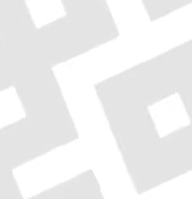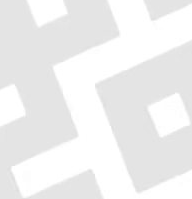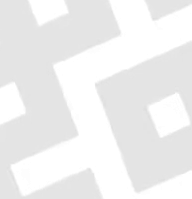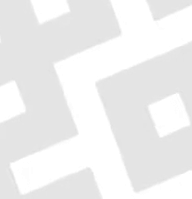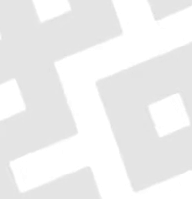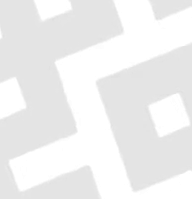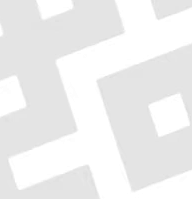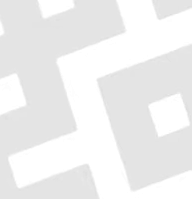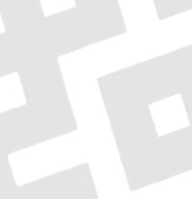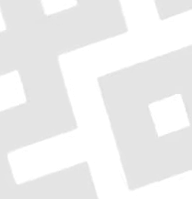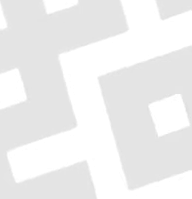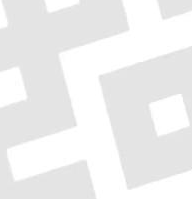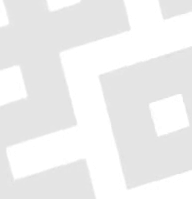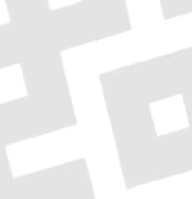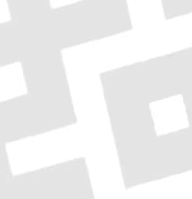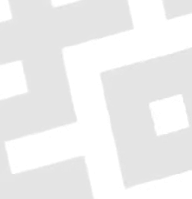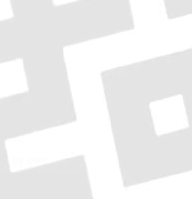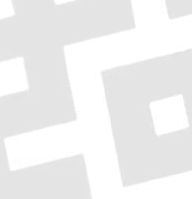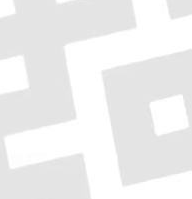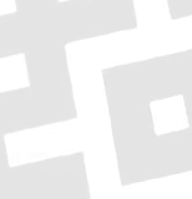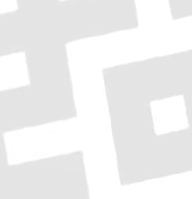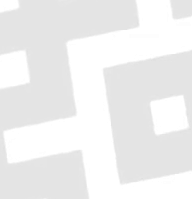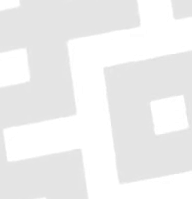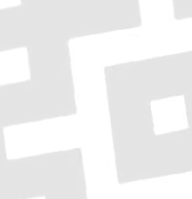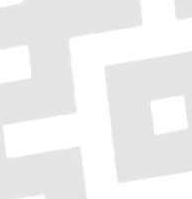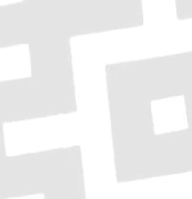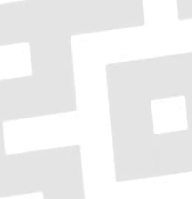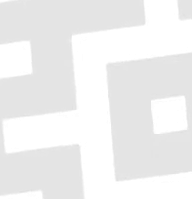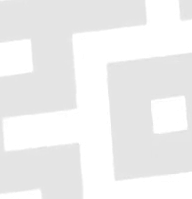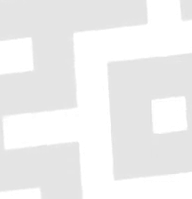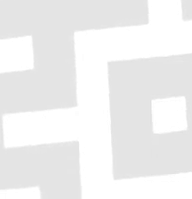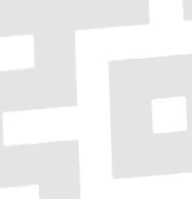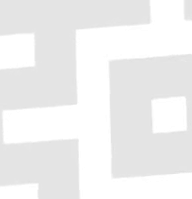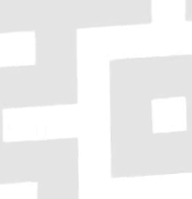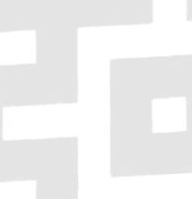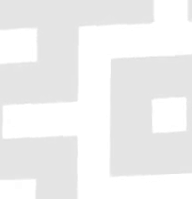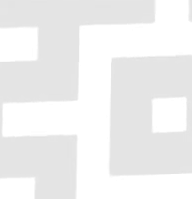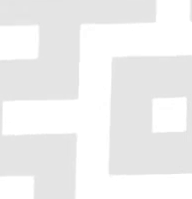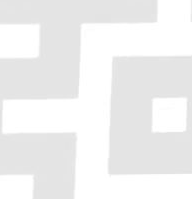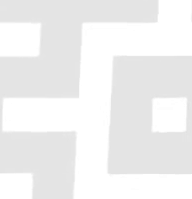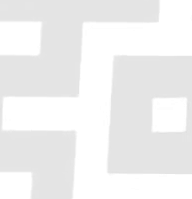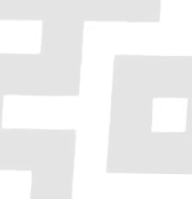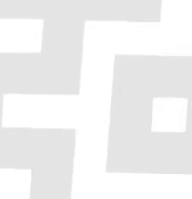Estrategia estatal contra el coronavirus. Actualización en Veracruz.